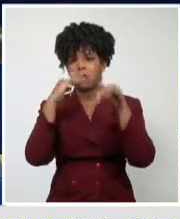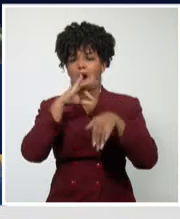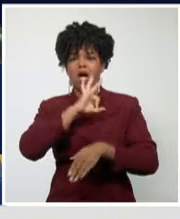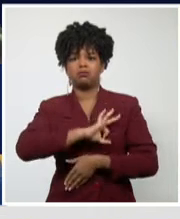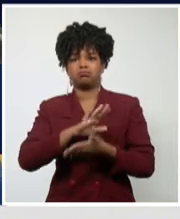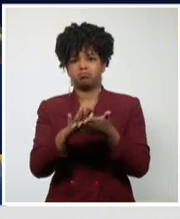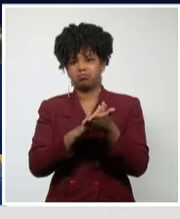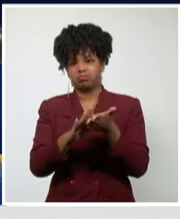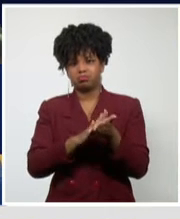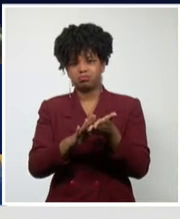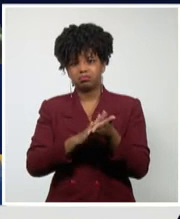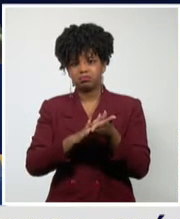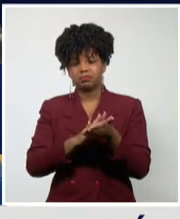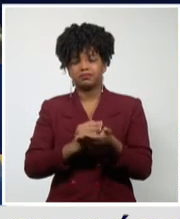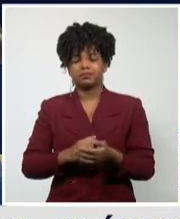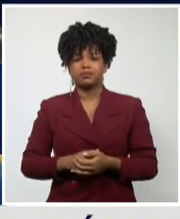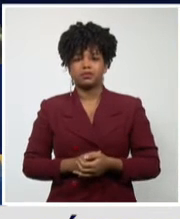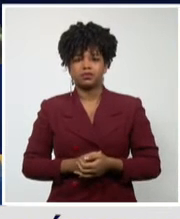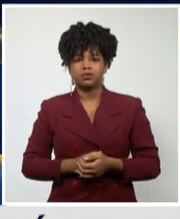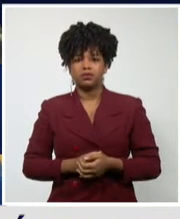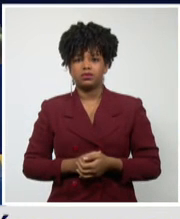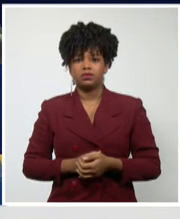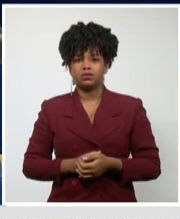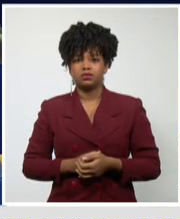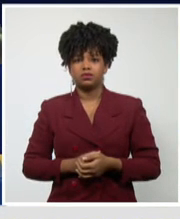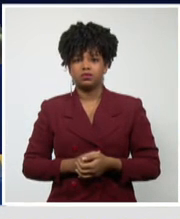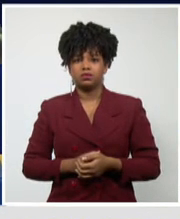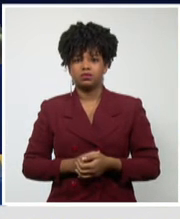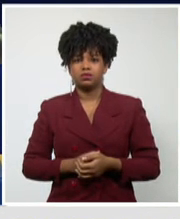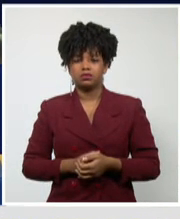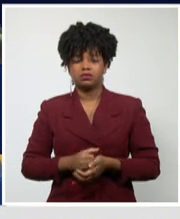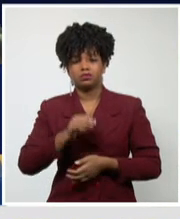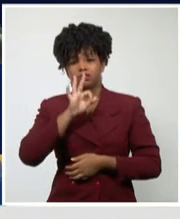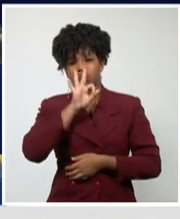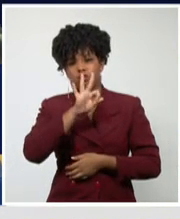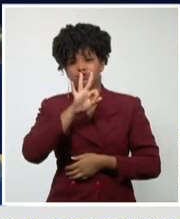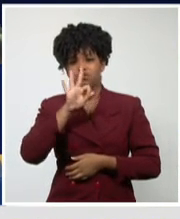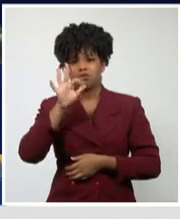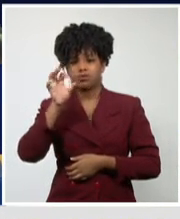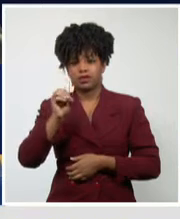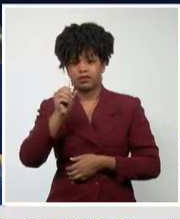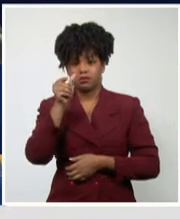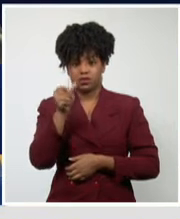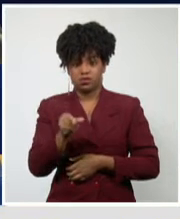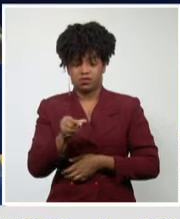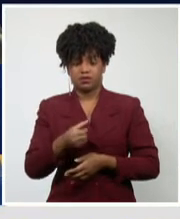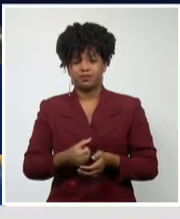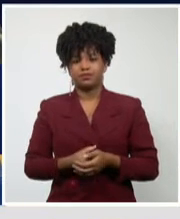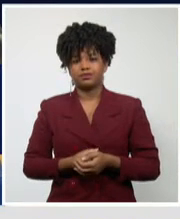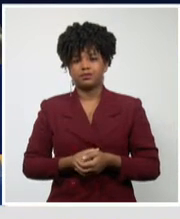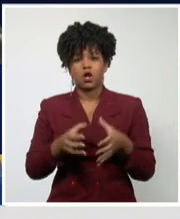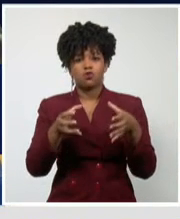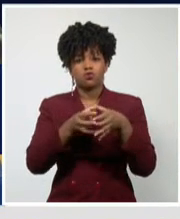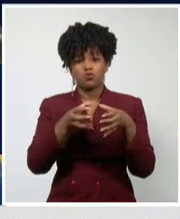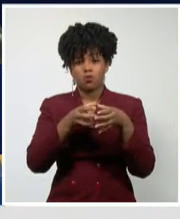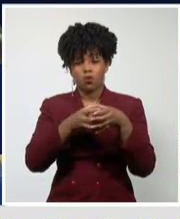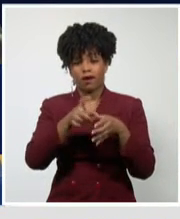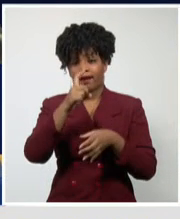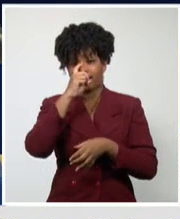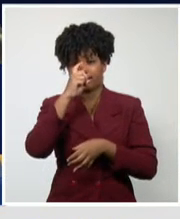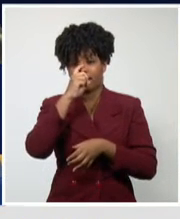Eran totalmente asintomáticos. Estamos hablando de 880 personas. Los grupos de edad más afectados en el día de